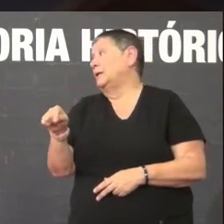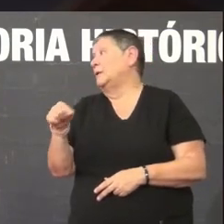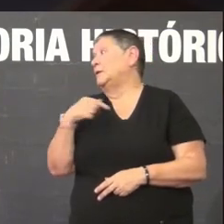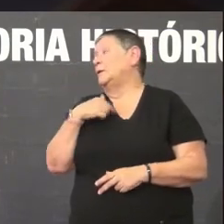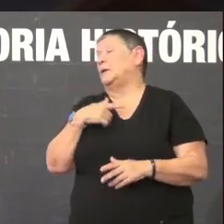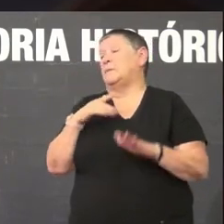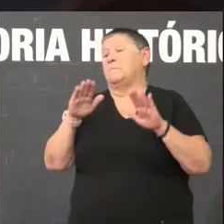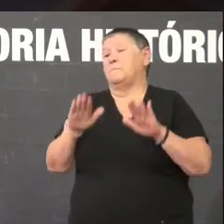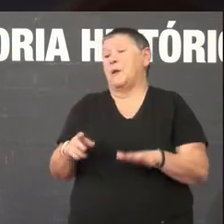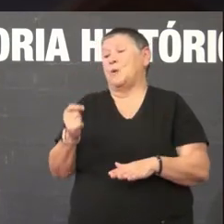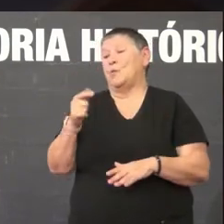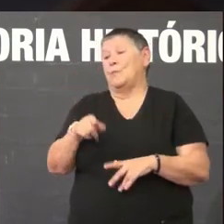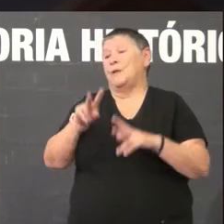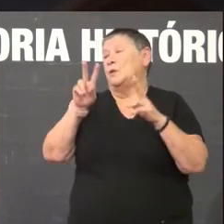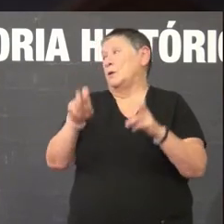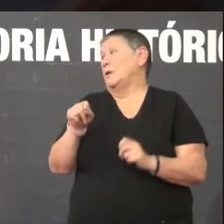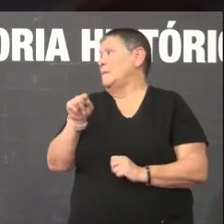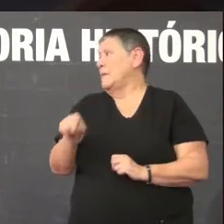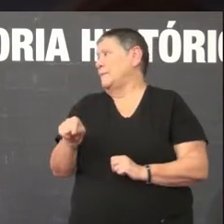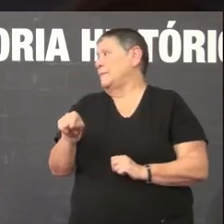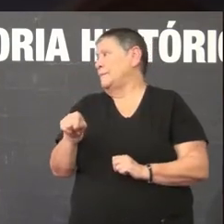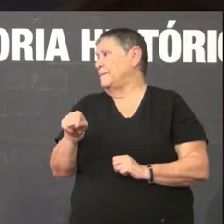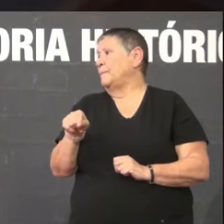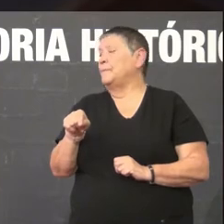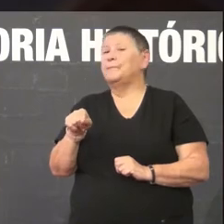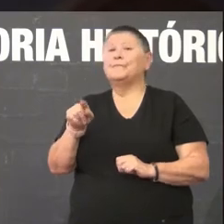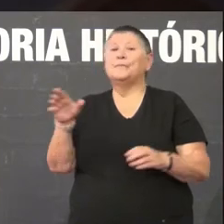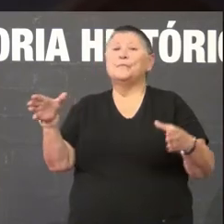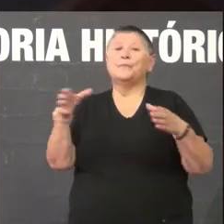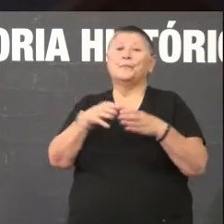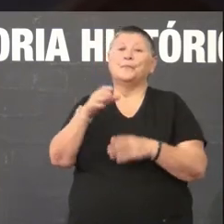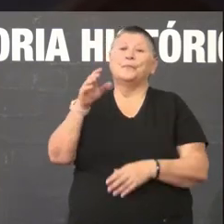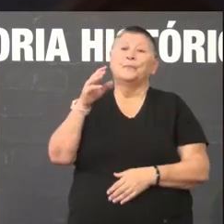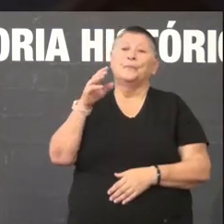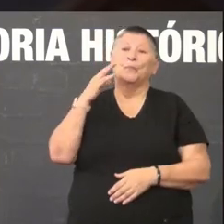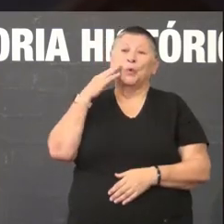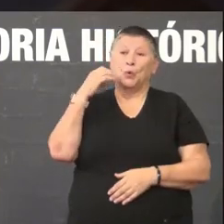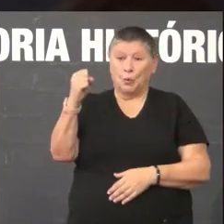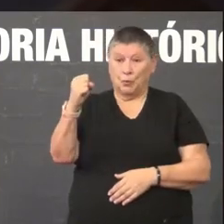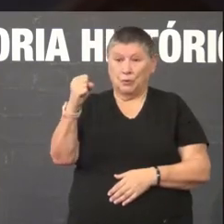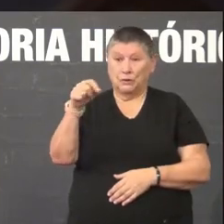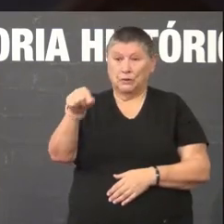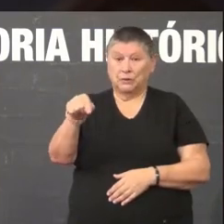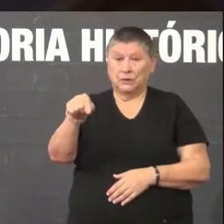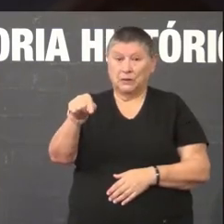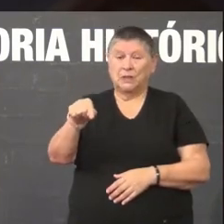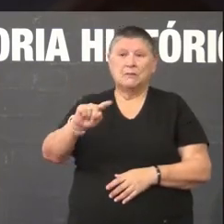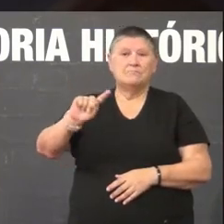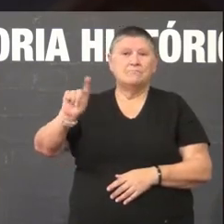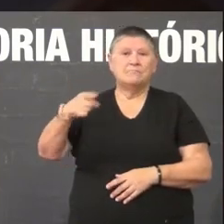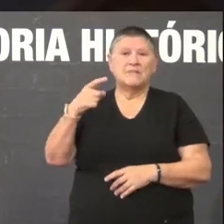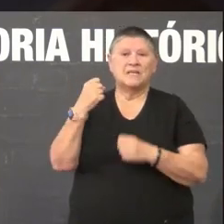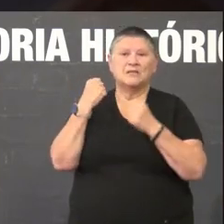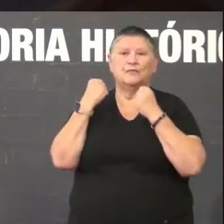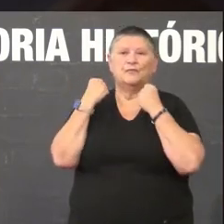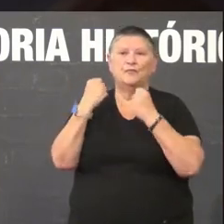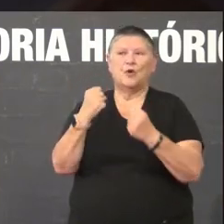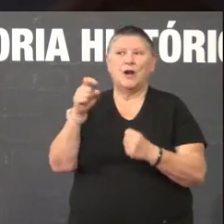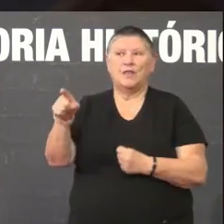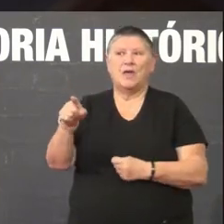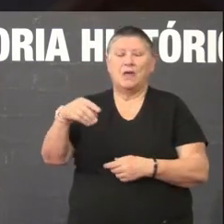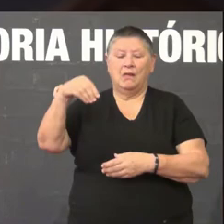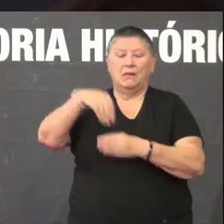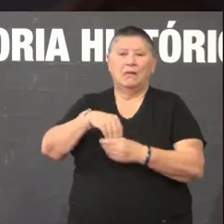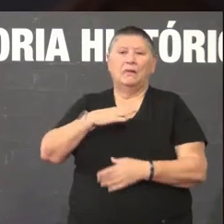parar un momento para decir que o Partido Comunista, que era o partido con máis forza que tiña as comisións